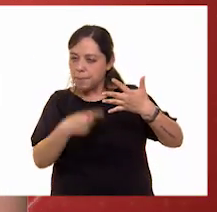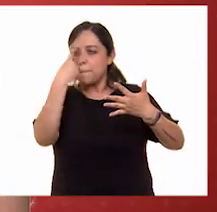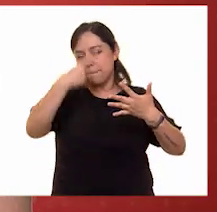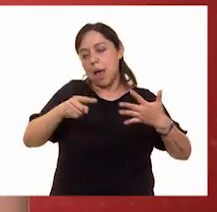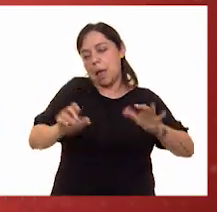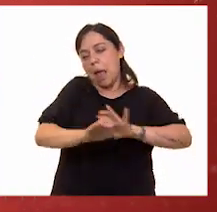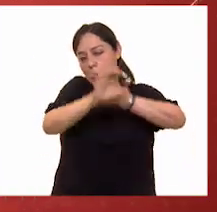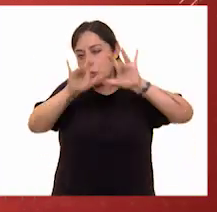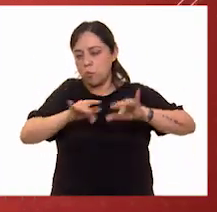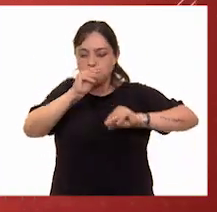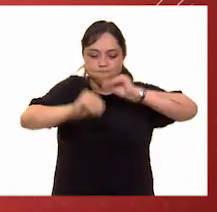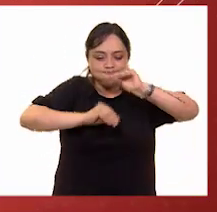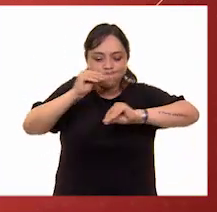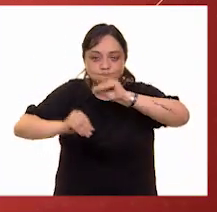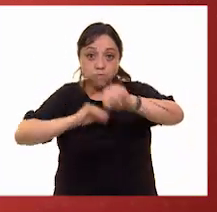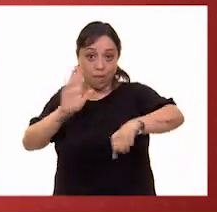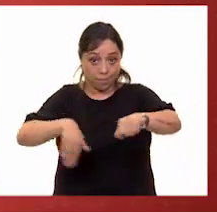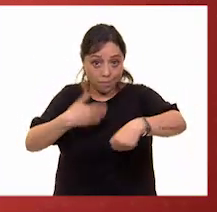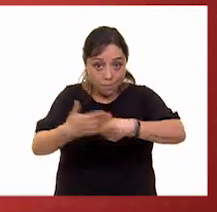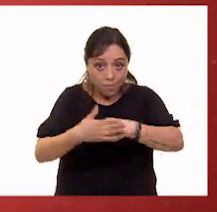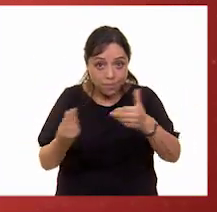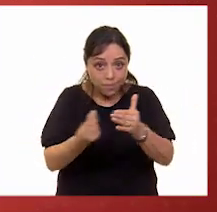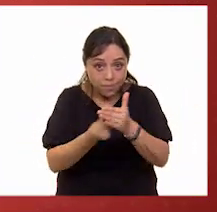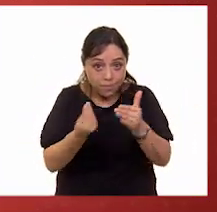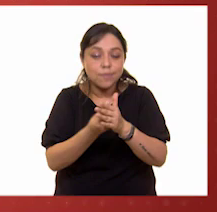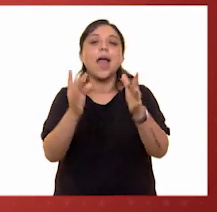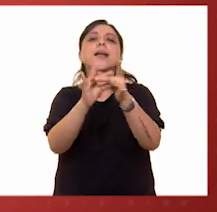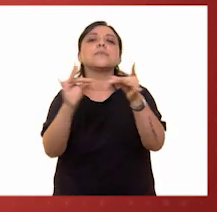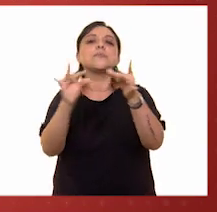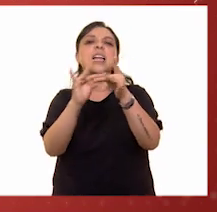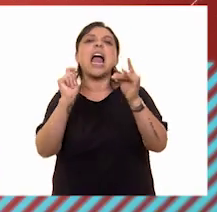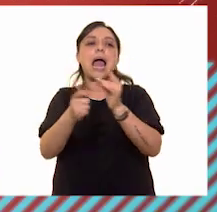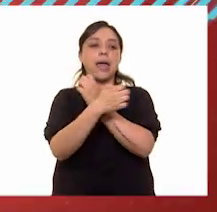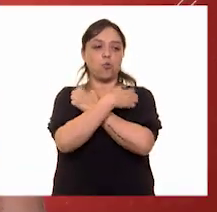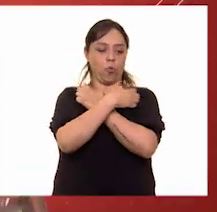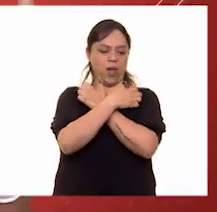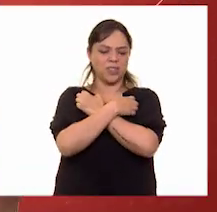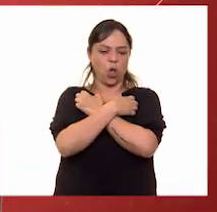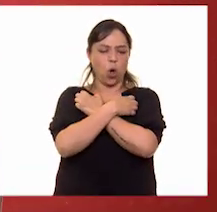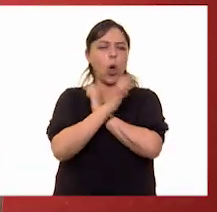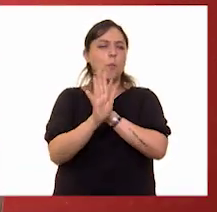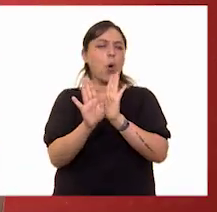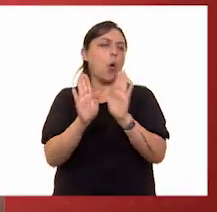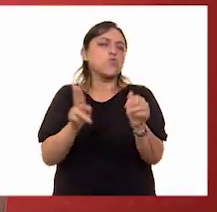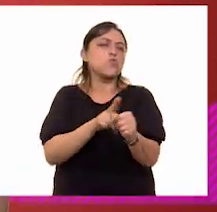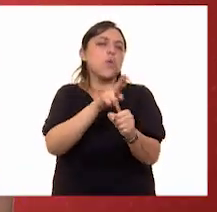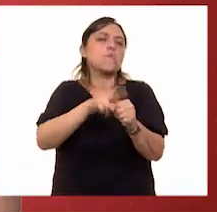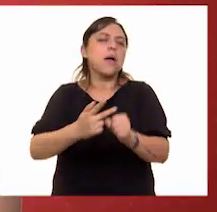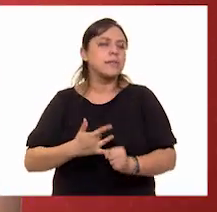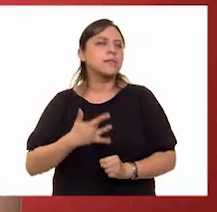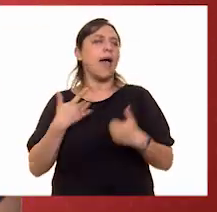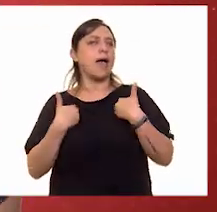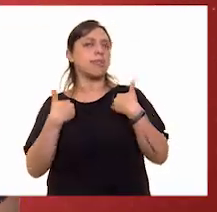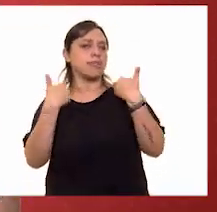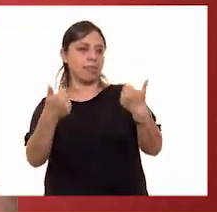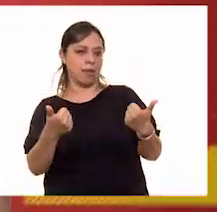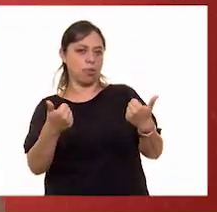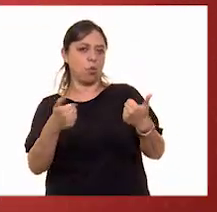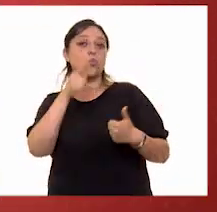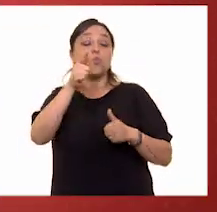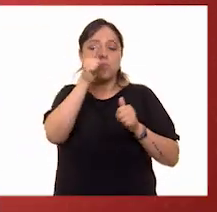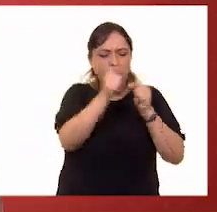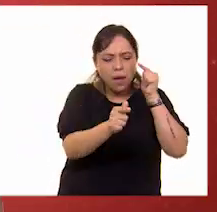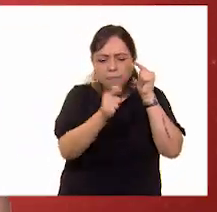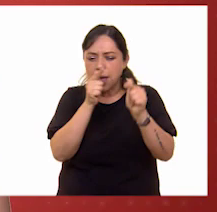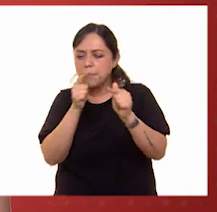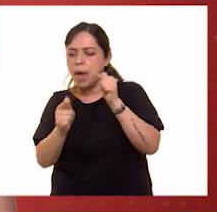programaciones efectivas. En la próxima lección hablaremos de educación de sentido común, donde aprenderán la importancia de identificar si